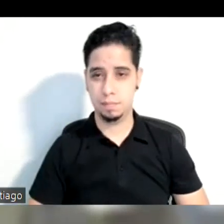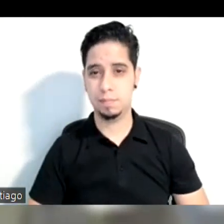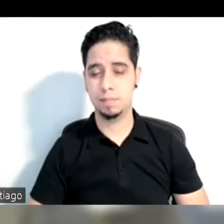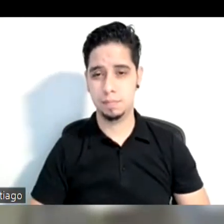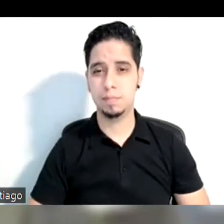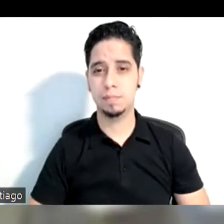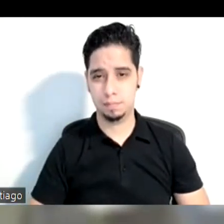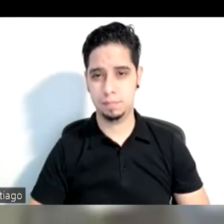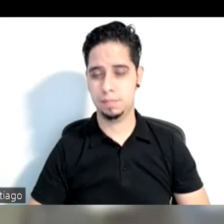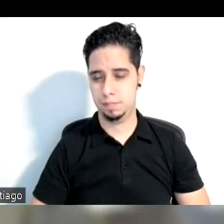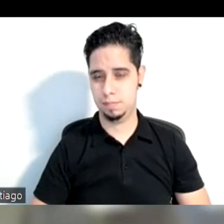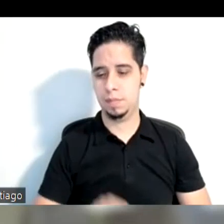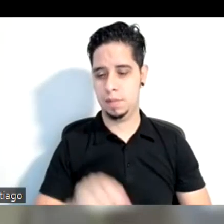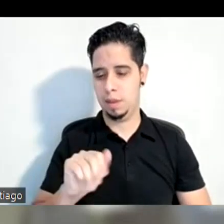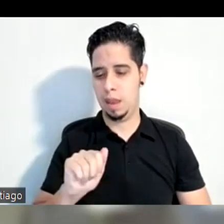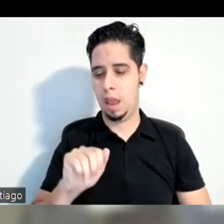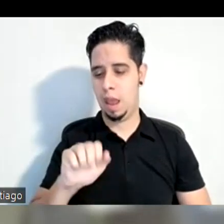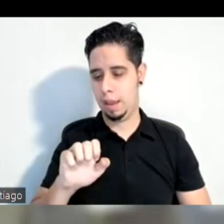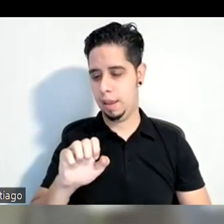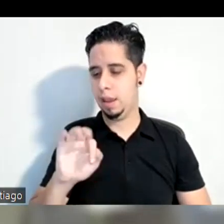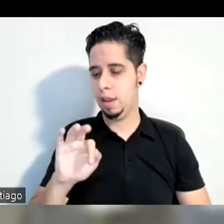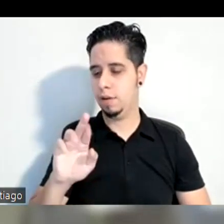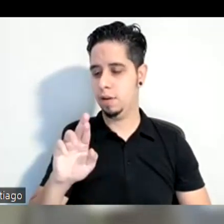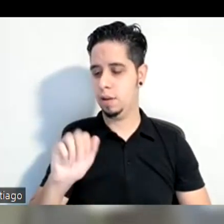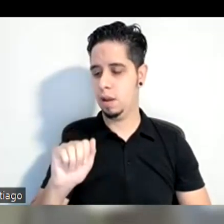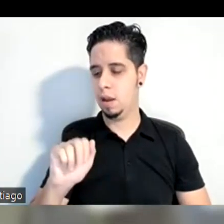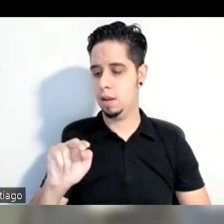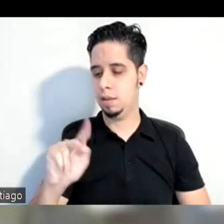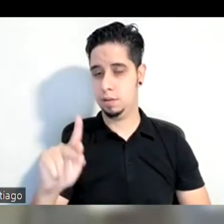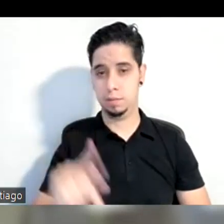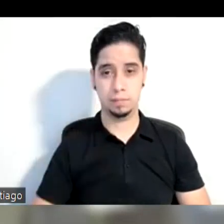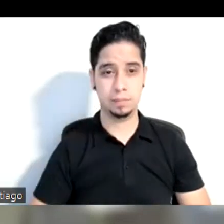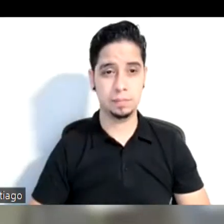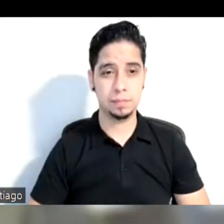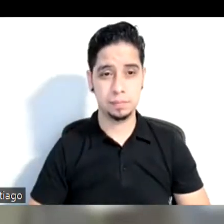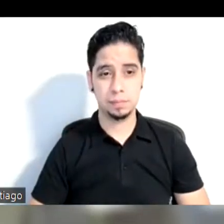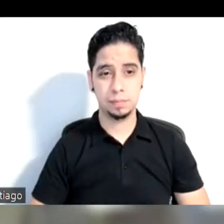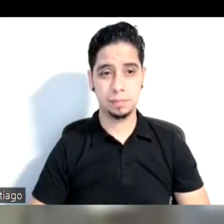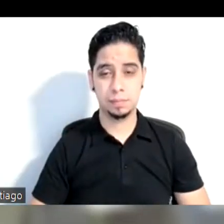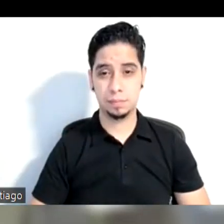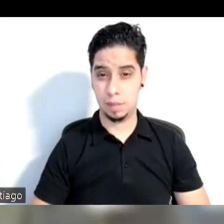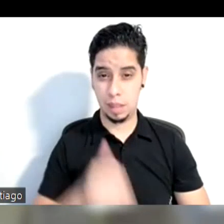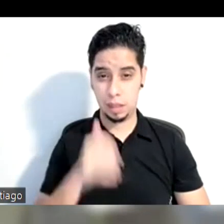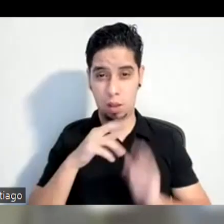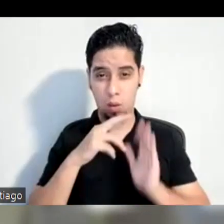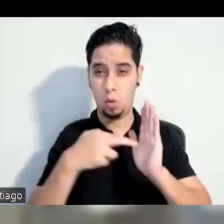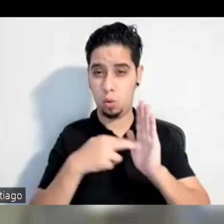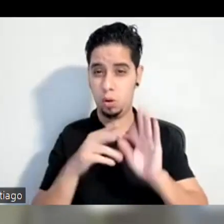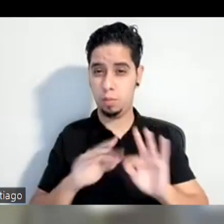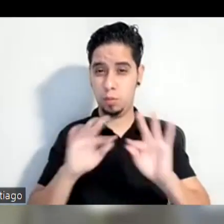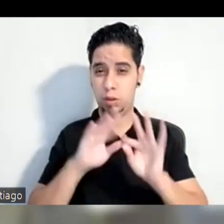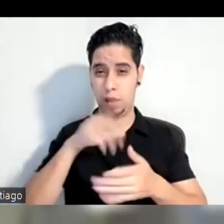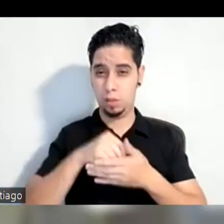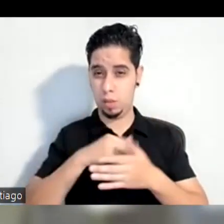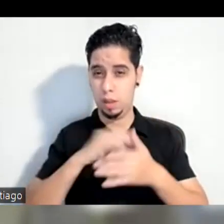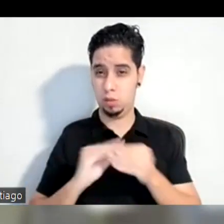F-R-A-N-K. Sí, es importante. Pero es que ella, Chera, la están poniendo un papel, tú sabes. Sí, desde un papel